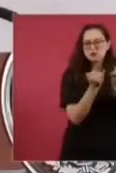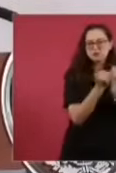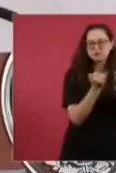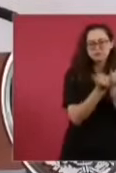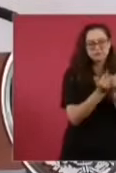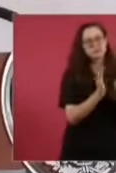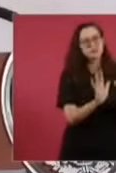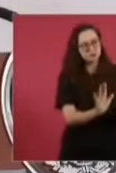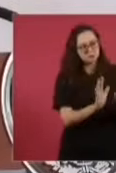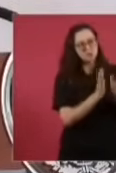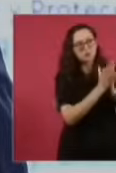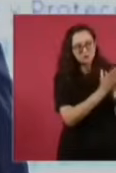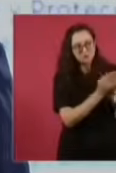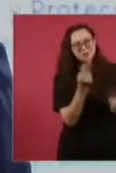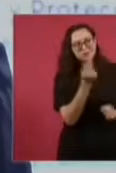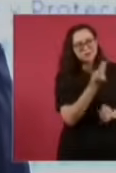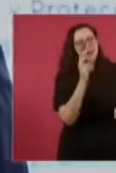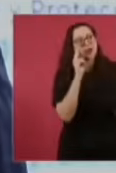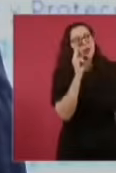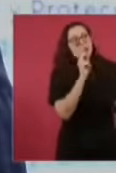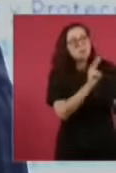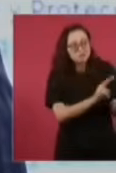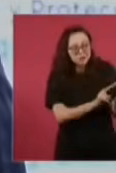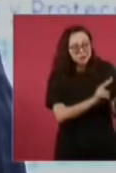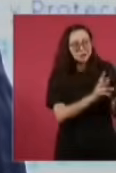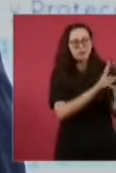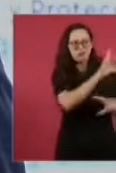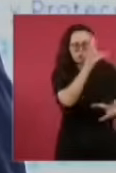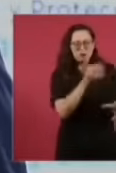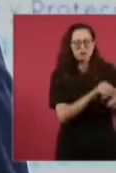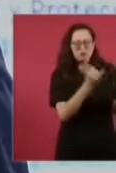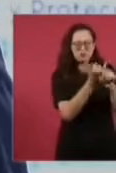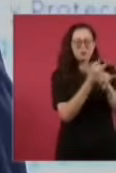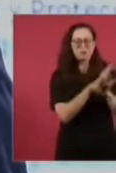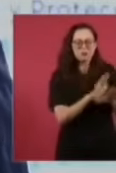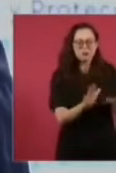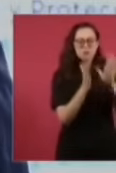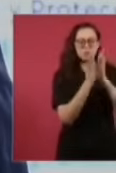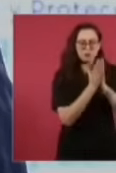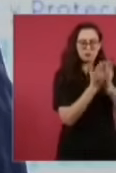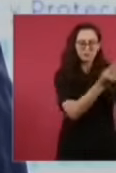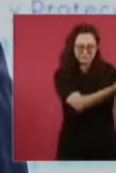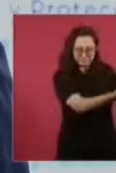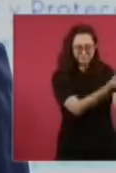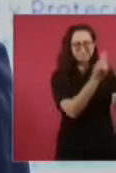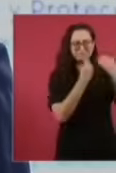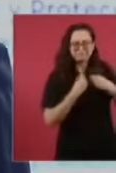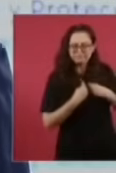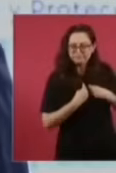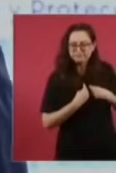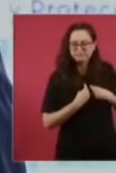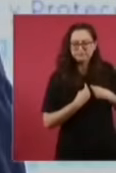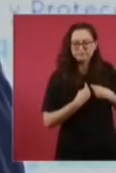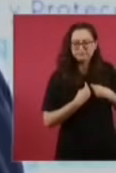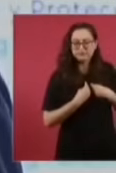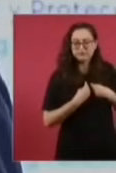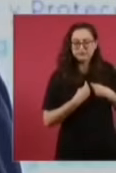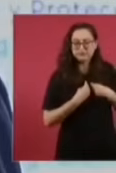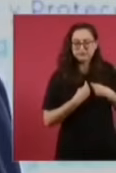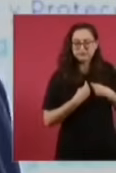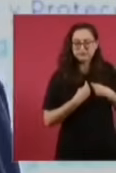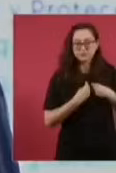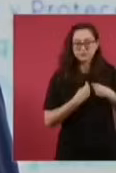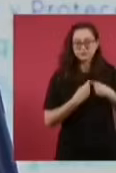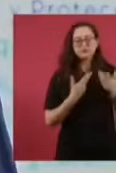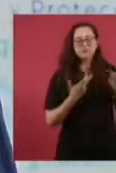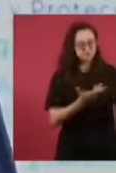la imagen para dar el reporte completo y la información completa, y se